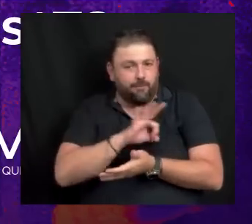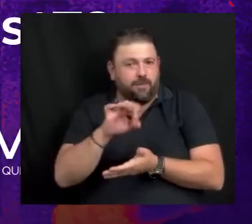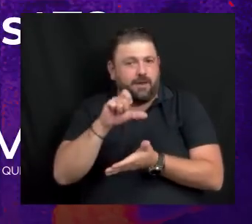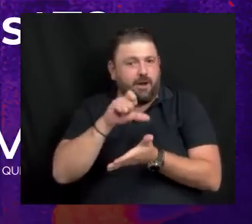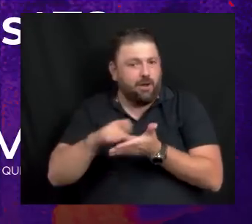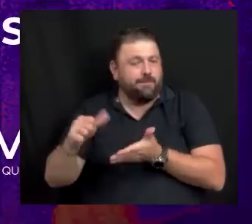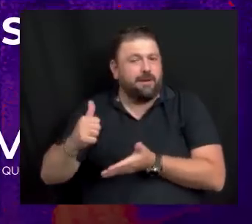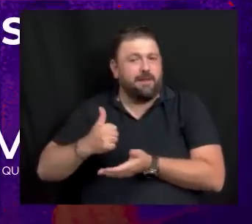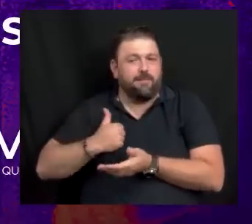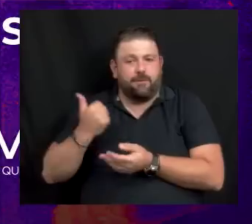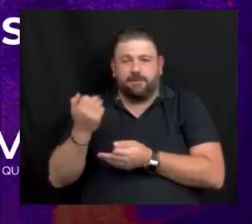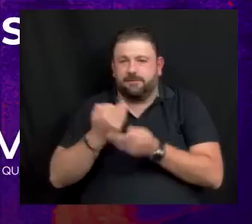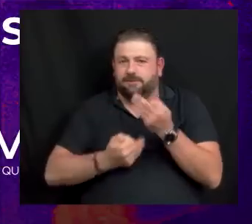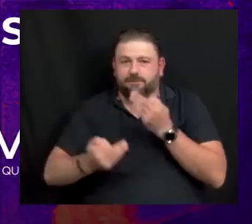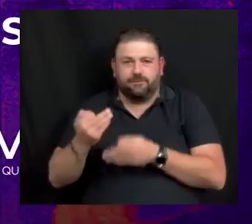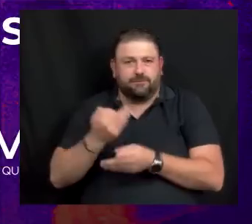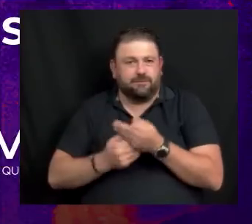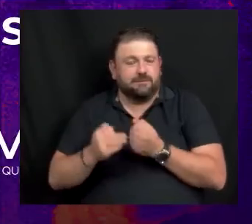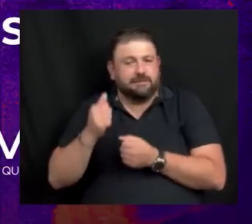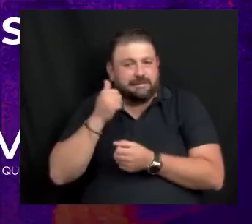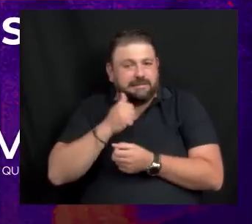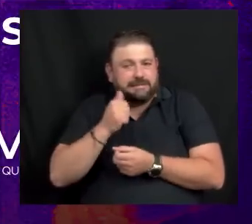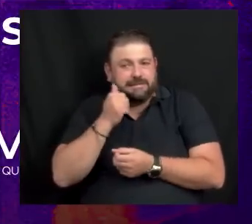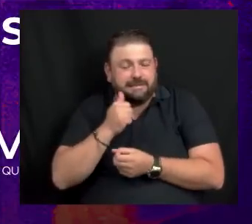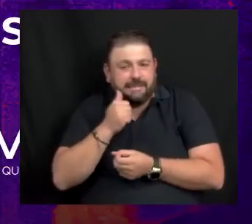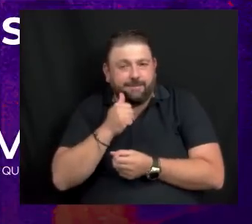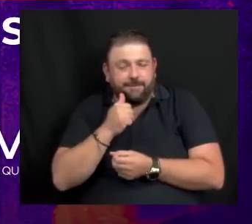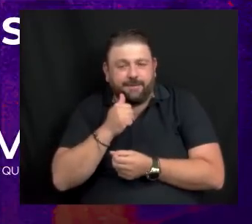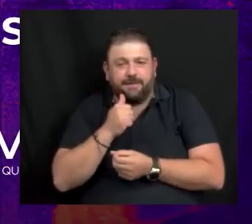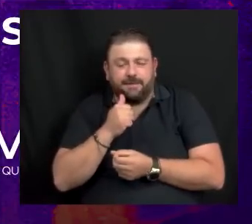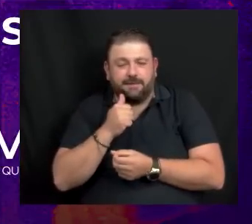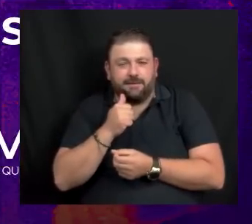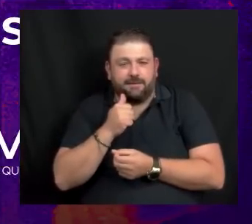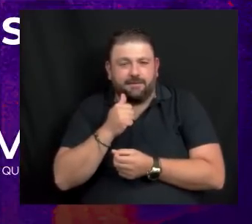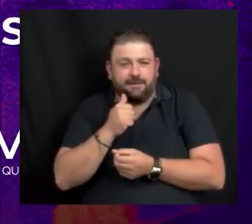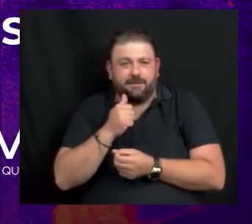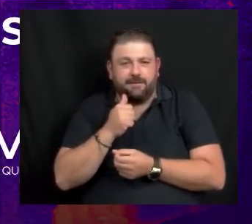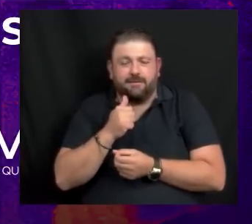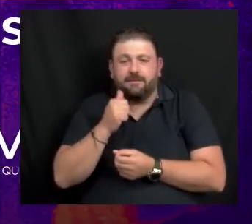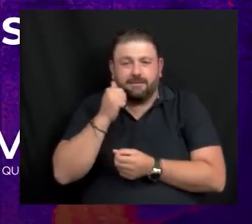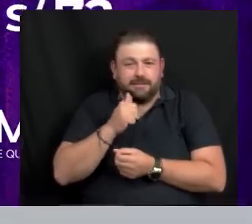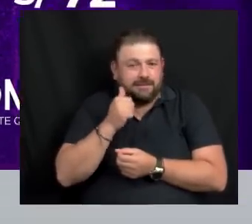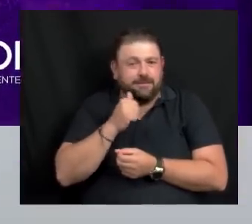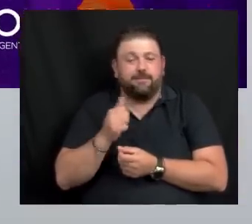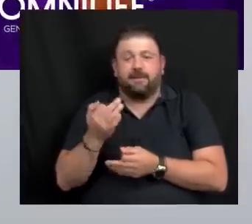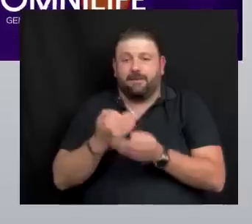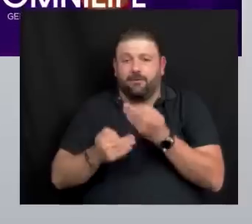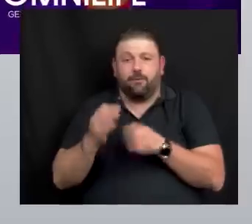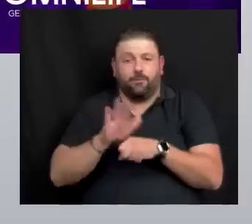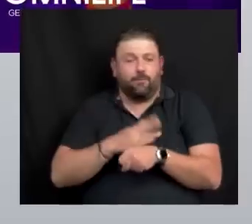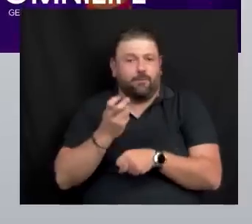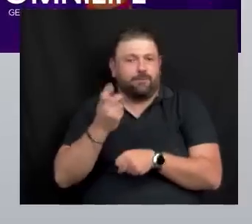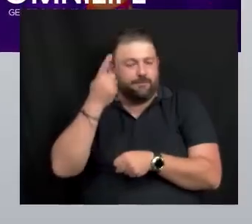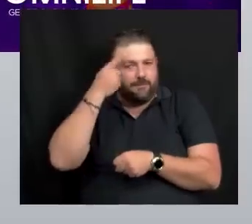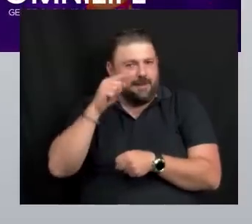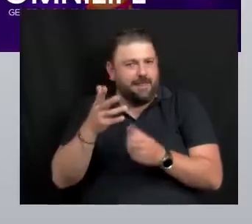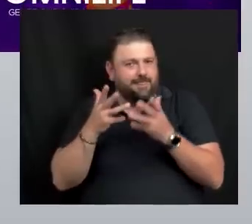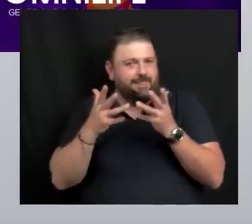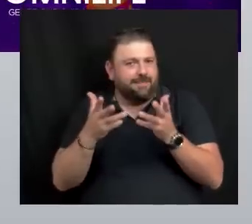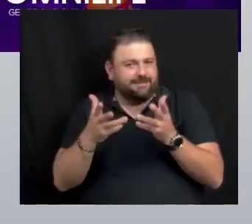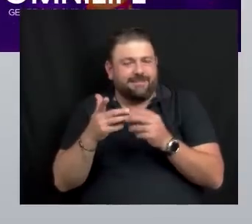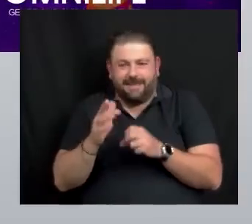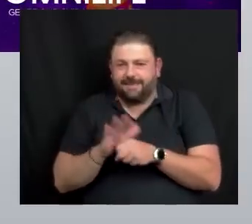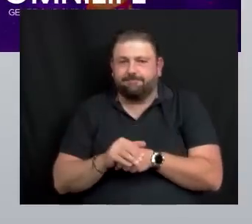el reencuentro de todas las expectativas que, bueno, pues es que a veces más bien siempre superan las expectativas, ya no sabemos qué